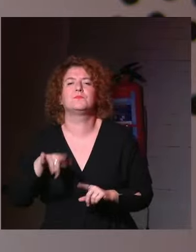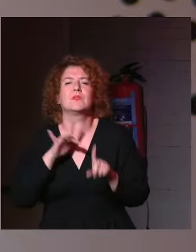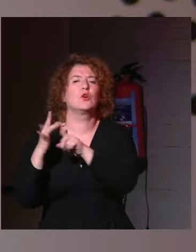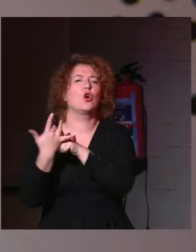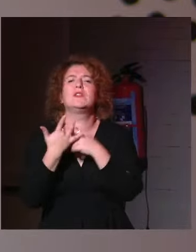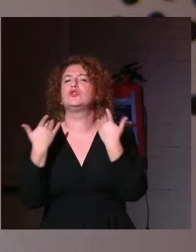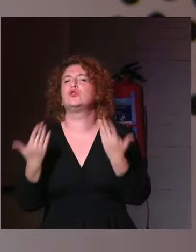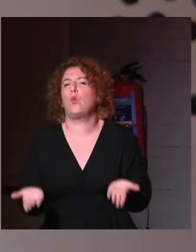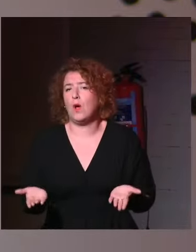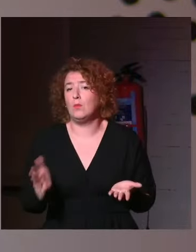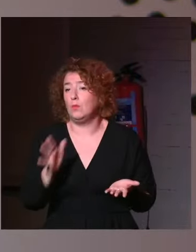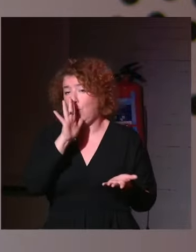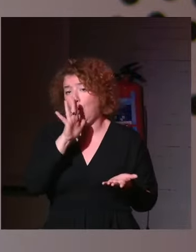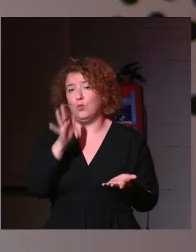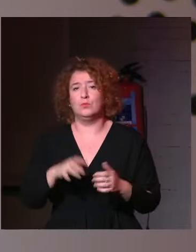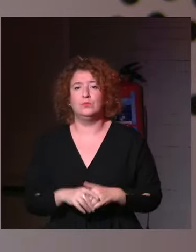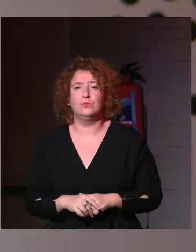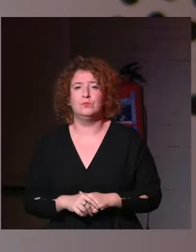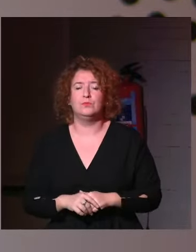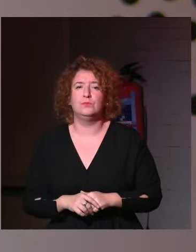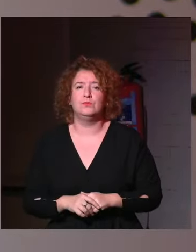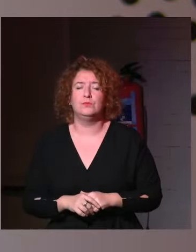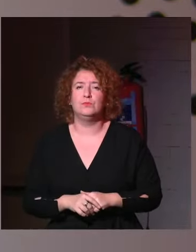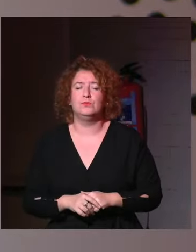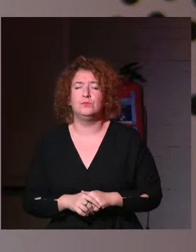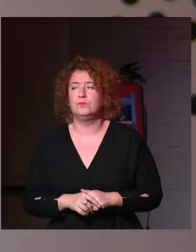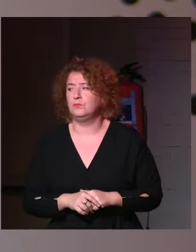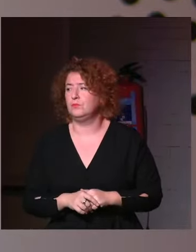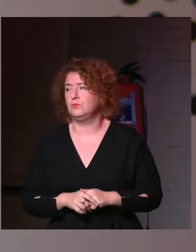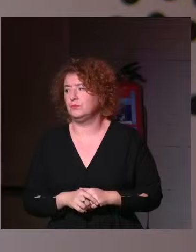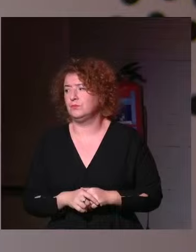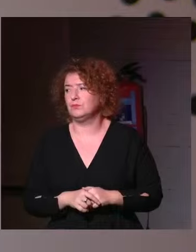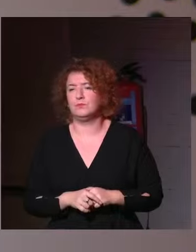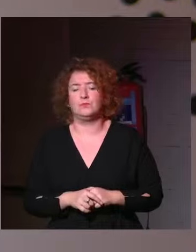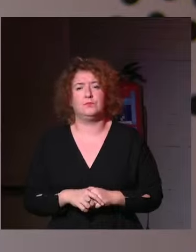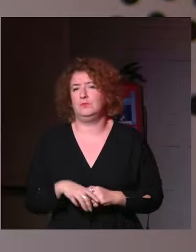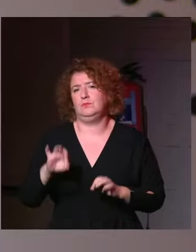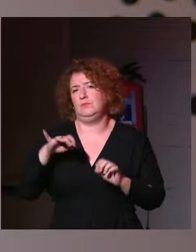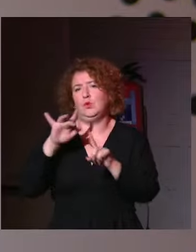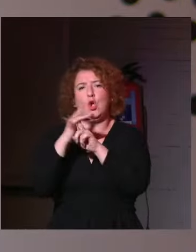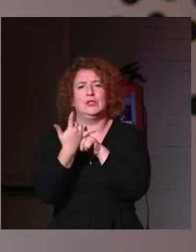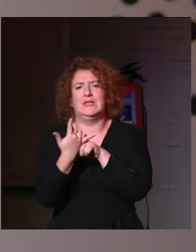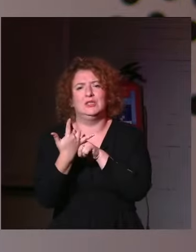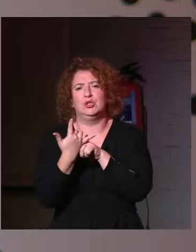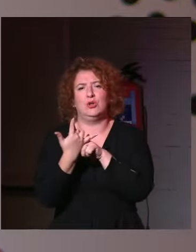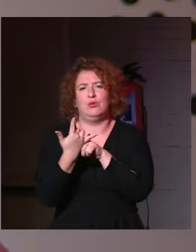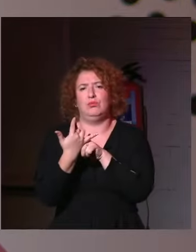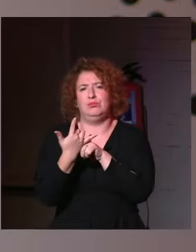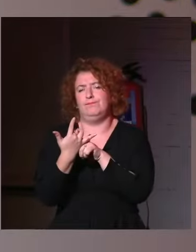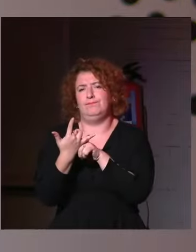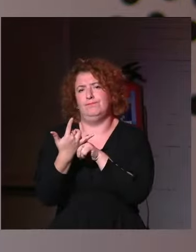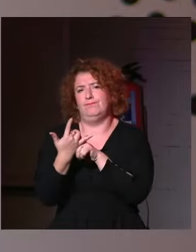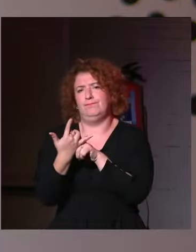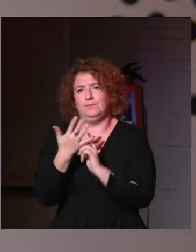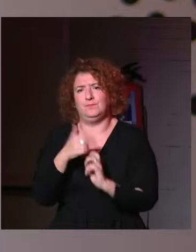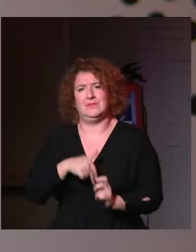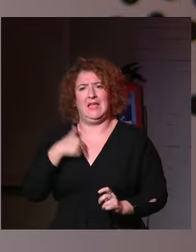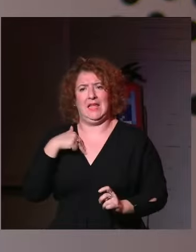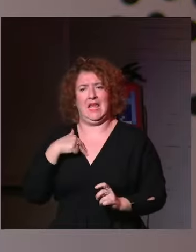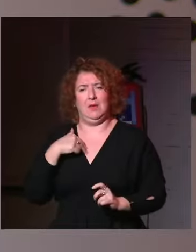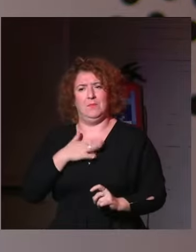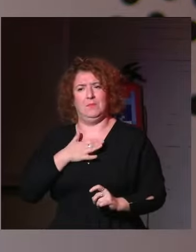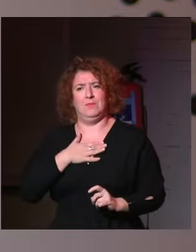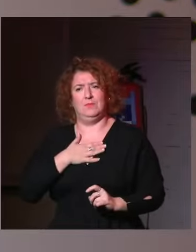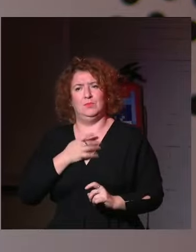porque sucede en no en elum de muchas otras violencias o en un contexto que en general para nosotras también es